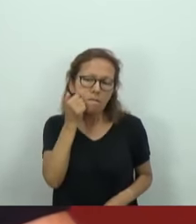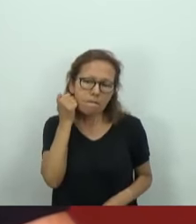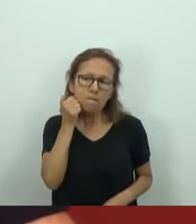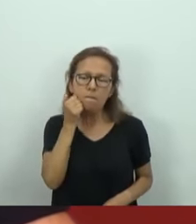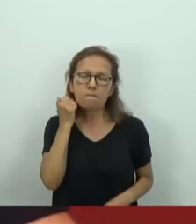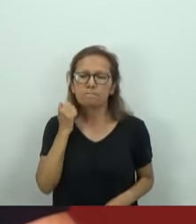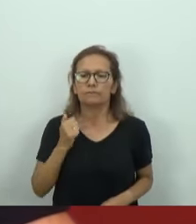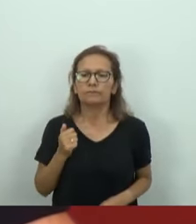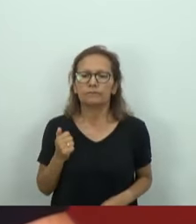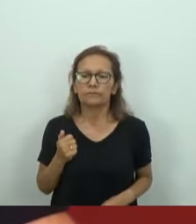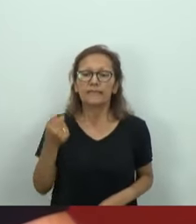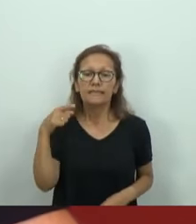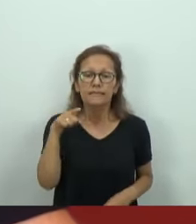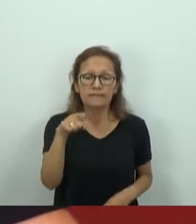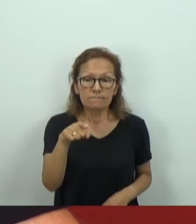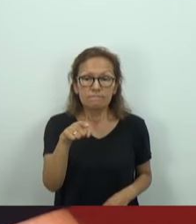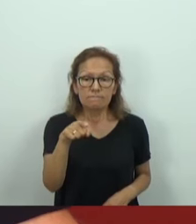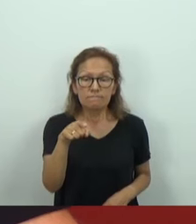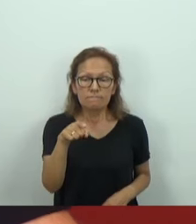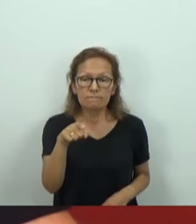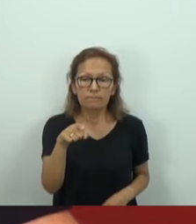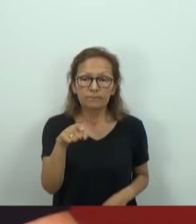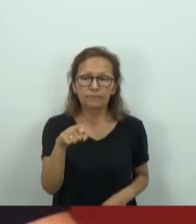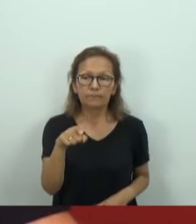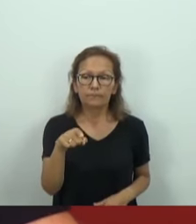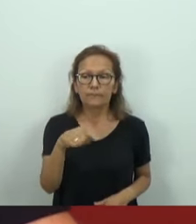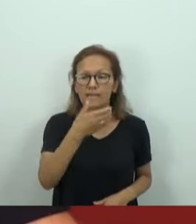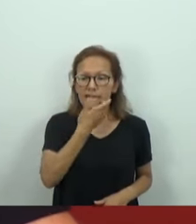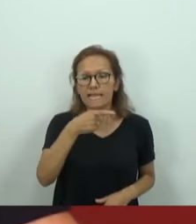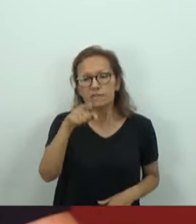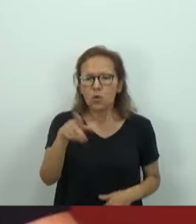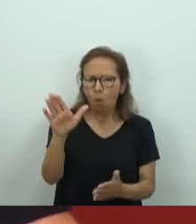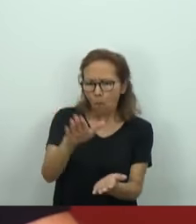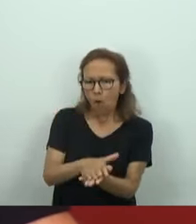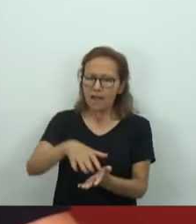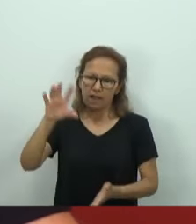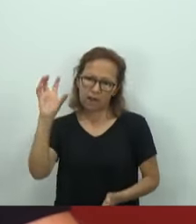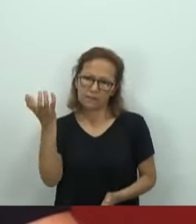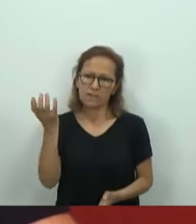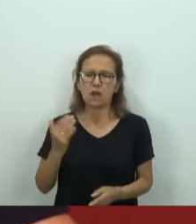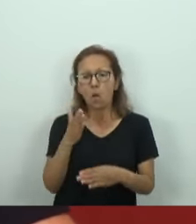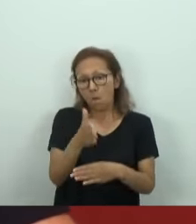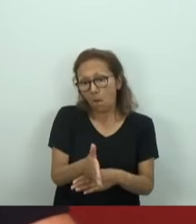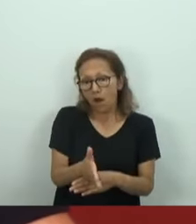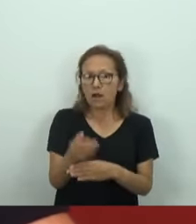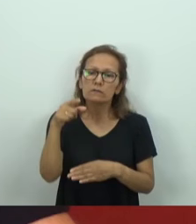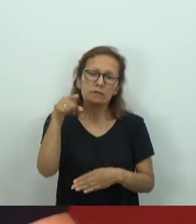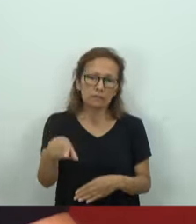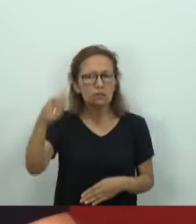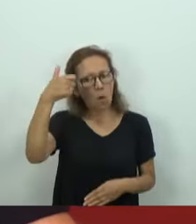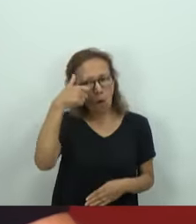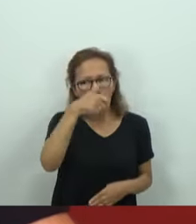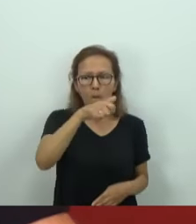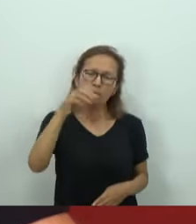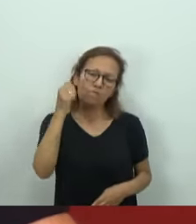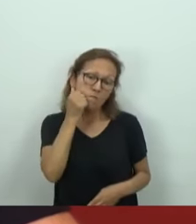calvo. Si quieres buscar a Elías, busca uno que jamás ha visto un peligro ni de lejos. Junto con Juan,